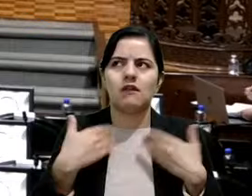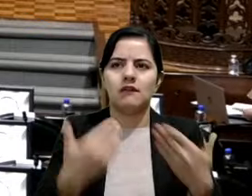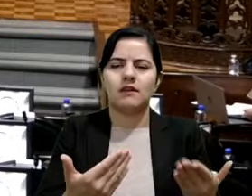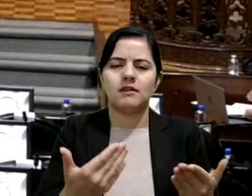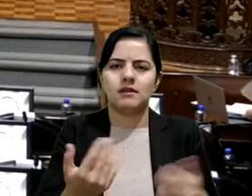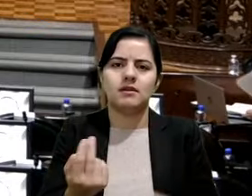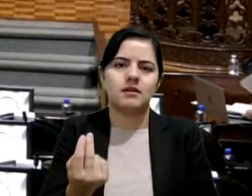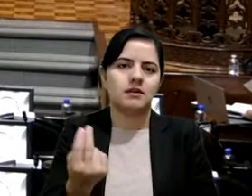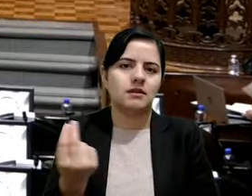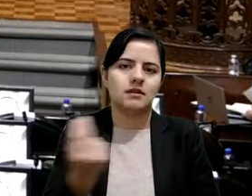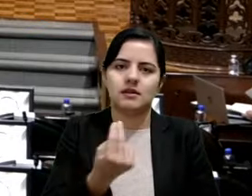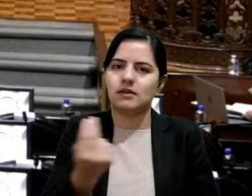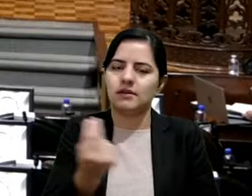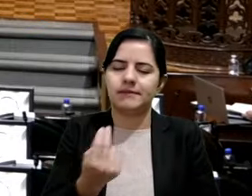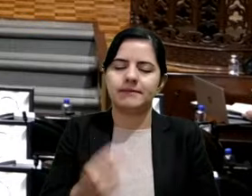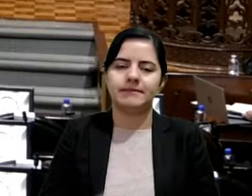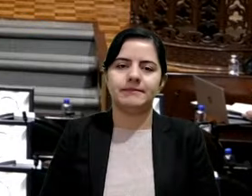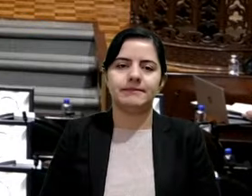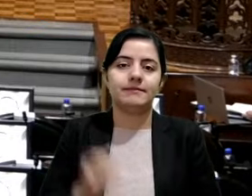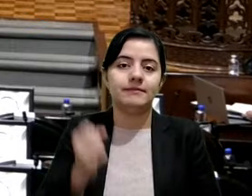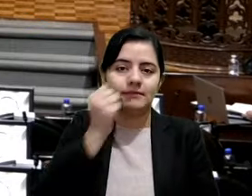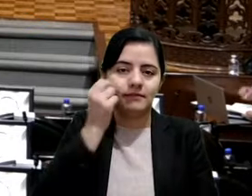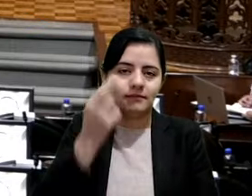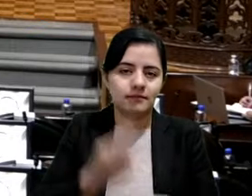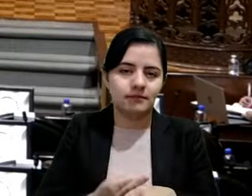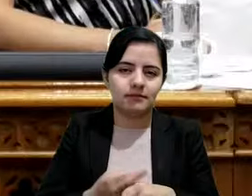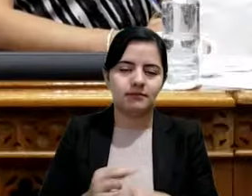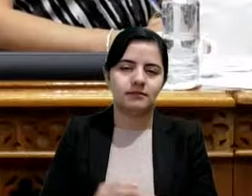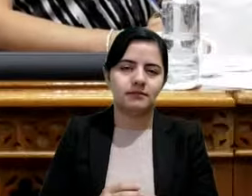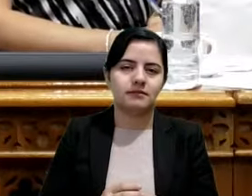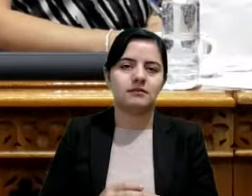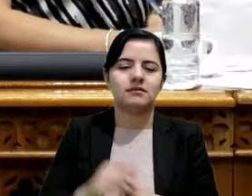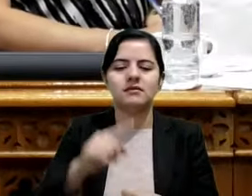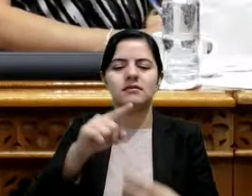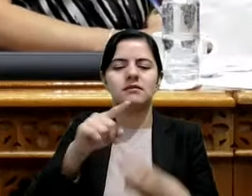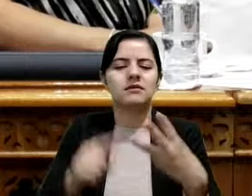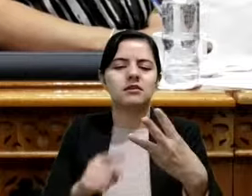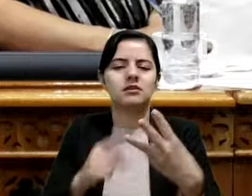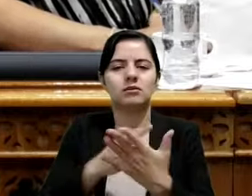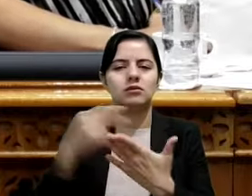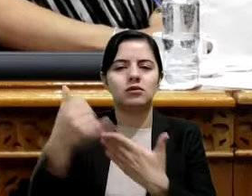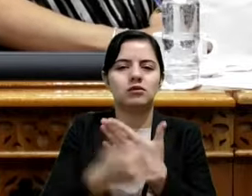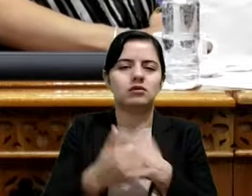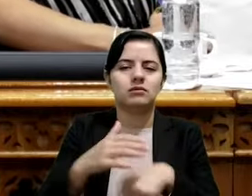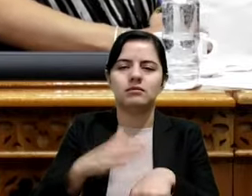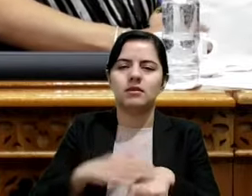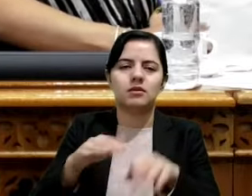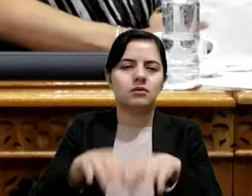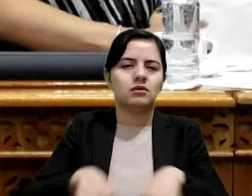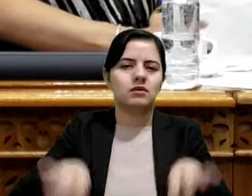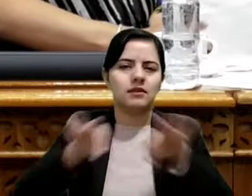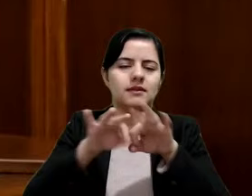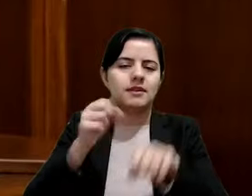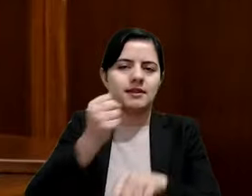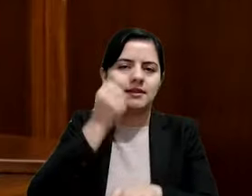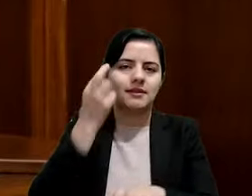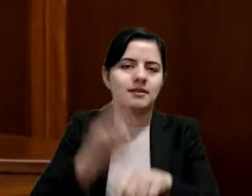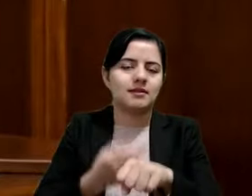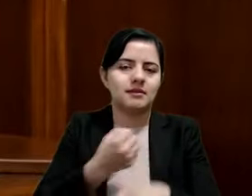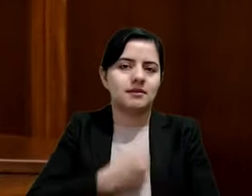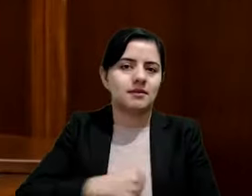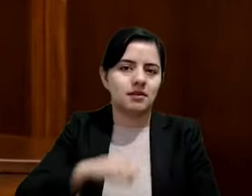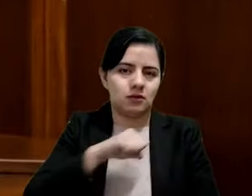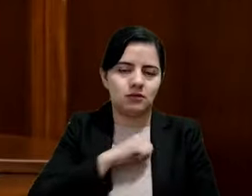necesidad inminente secretaria Cuáles son las tres proyectos prioritarios de la secretaría de salud que atiende las